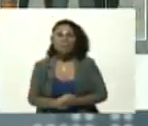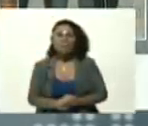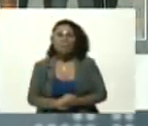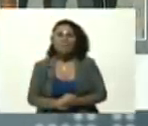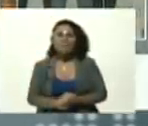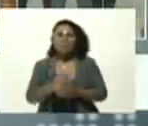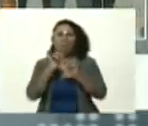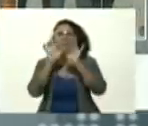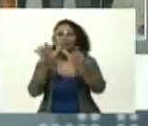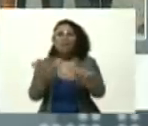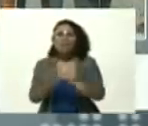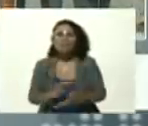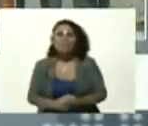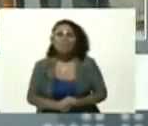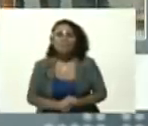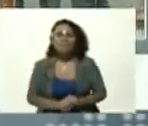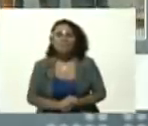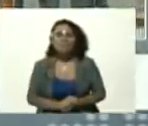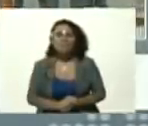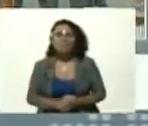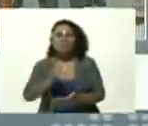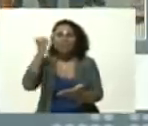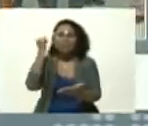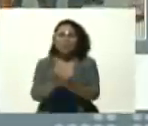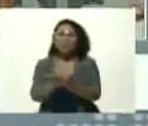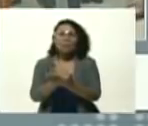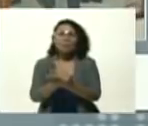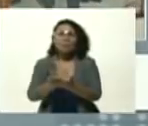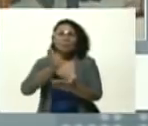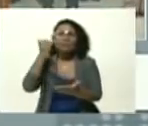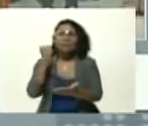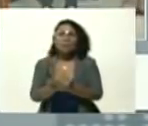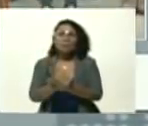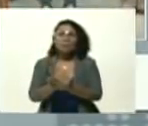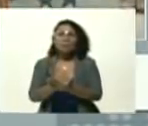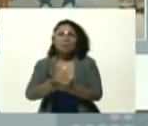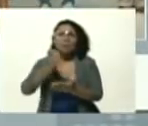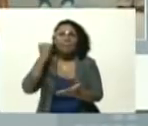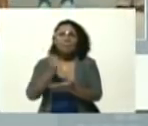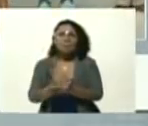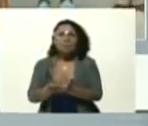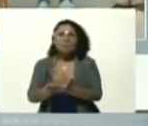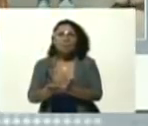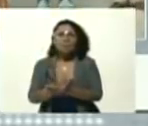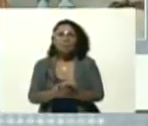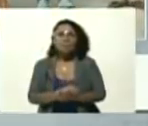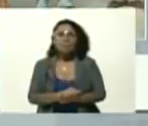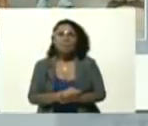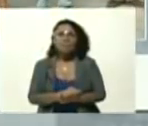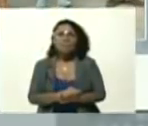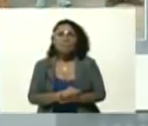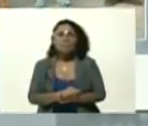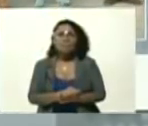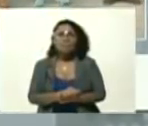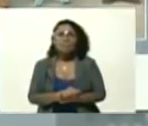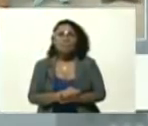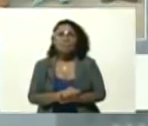los bendiga. Amén, amén, amén.